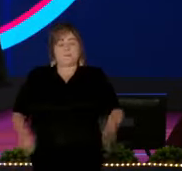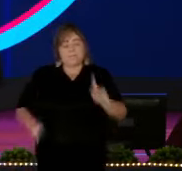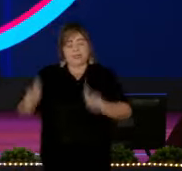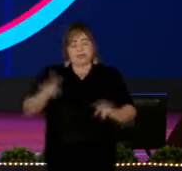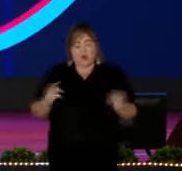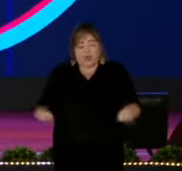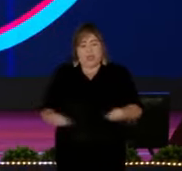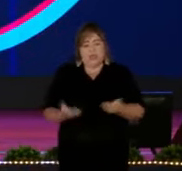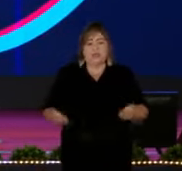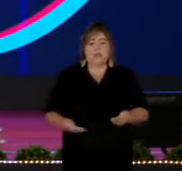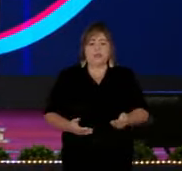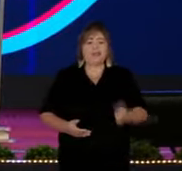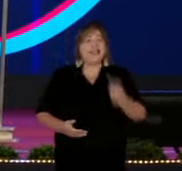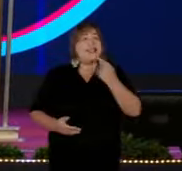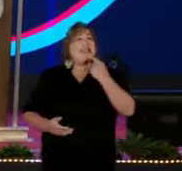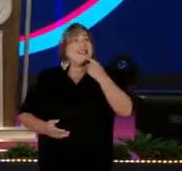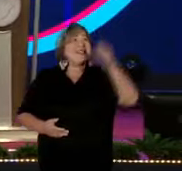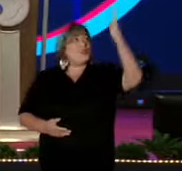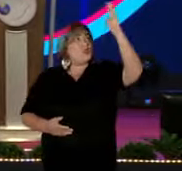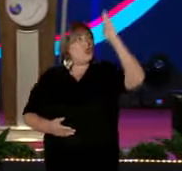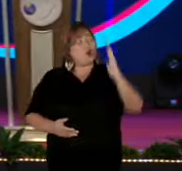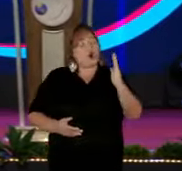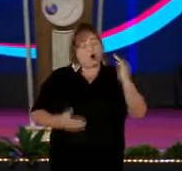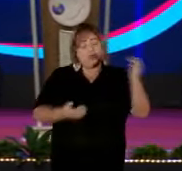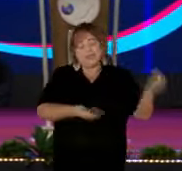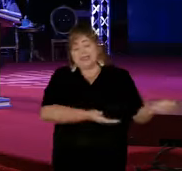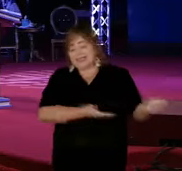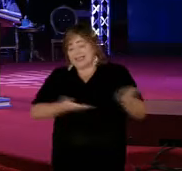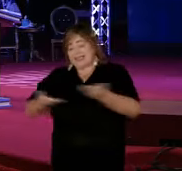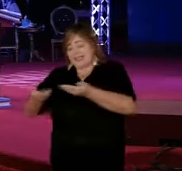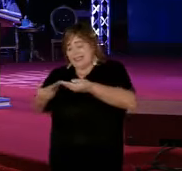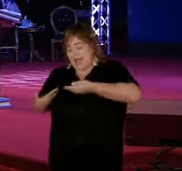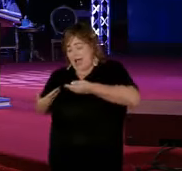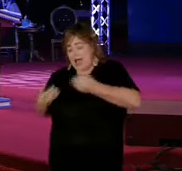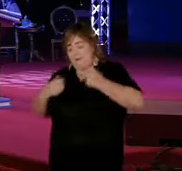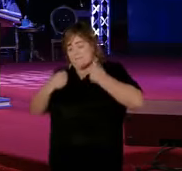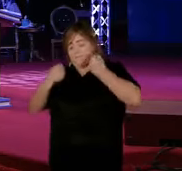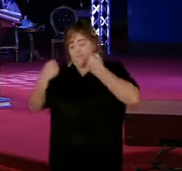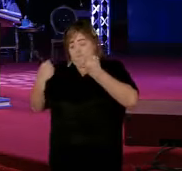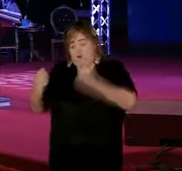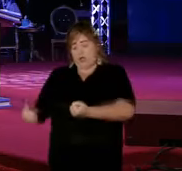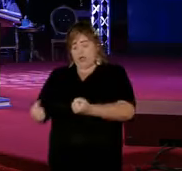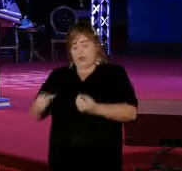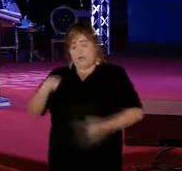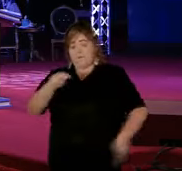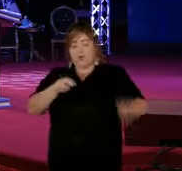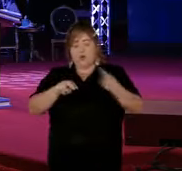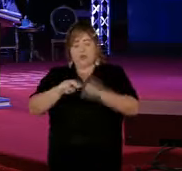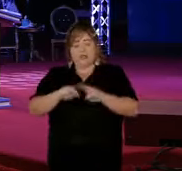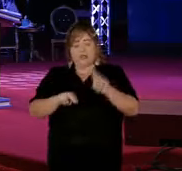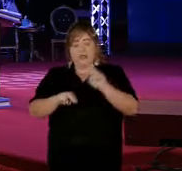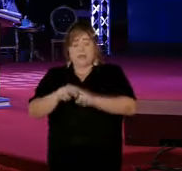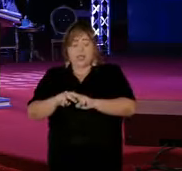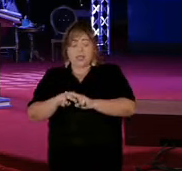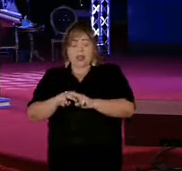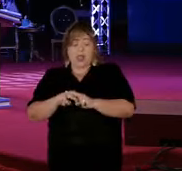presentes. Él da esfuerzo al cansado y multiplica las fuerzas al que no